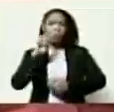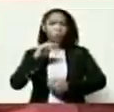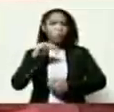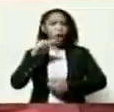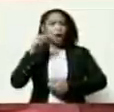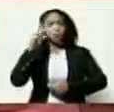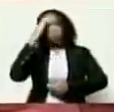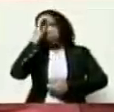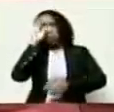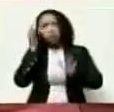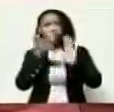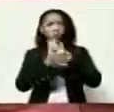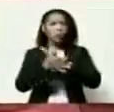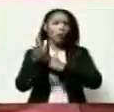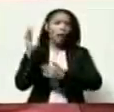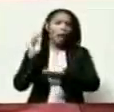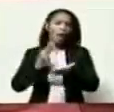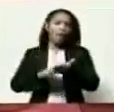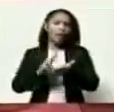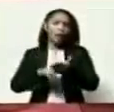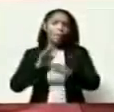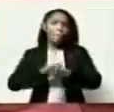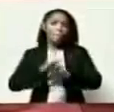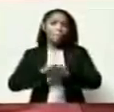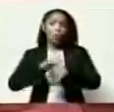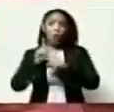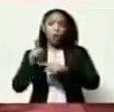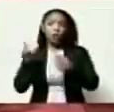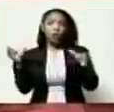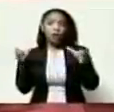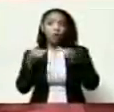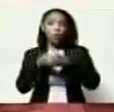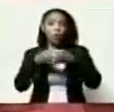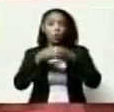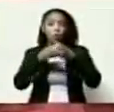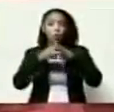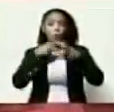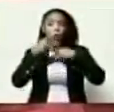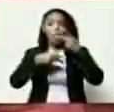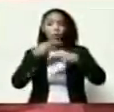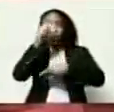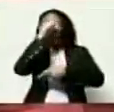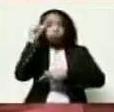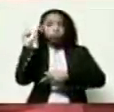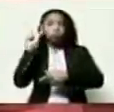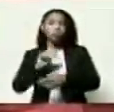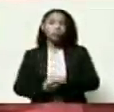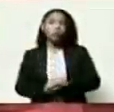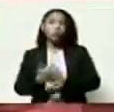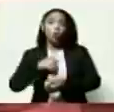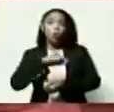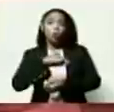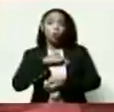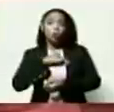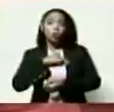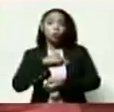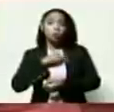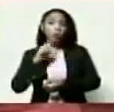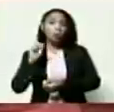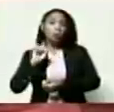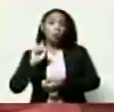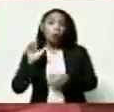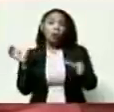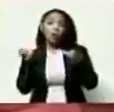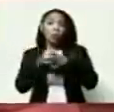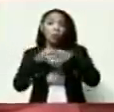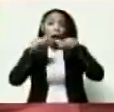verdad. Por eso cuando se reúne el Partido Socialista Unido de Venezuela, nosotros no nos reunimos